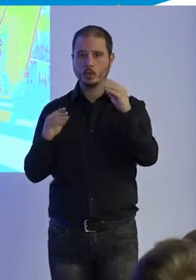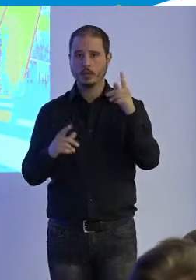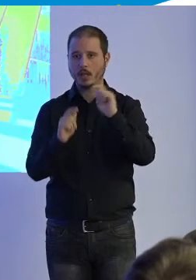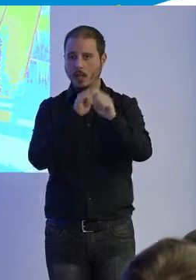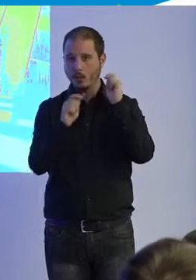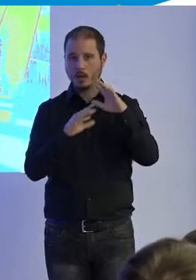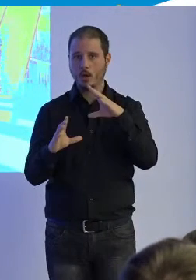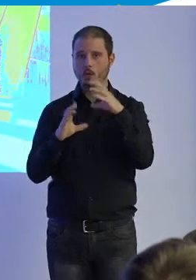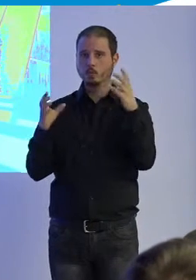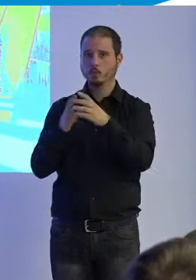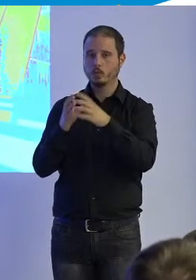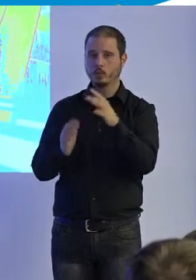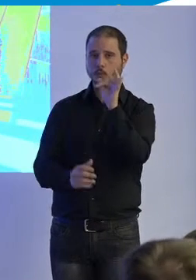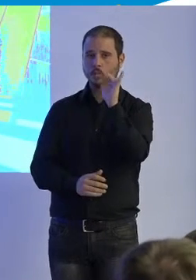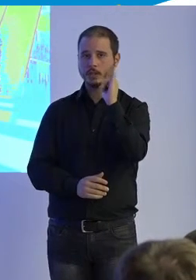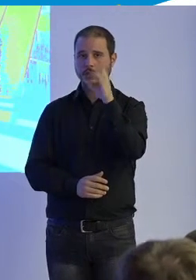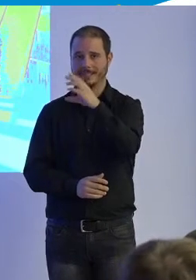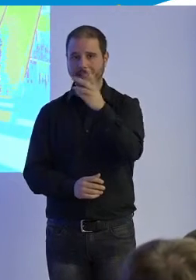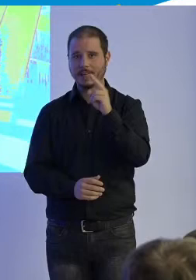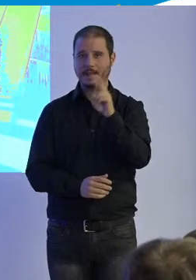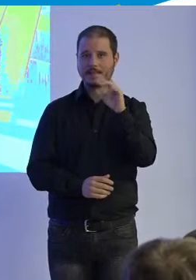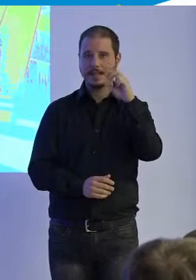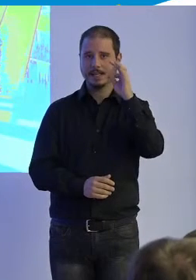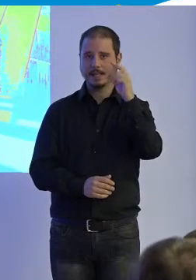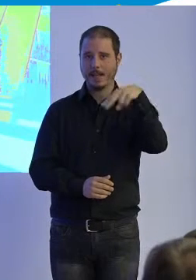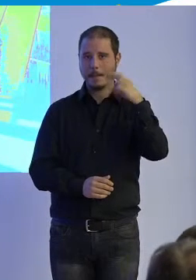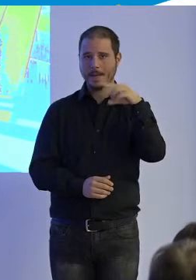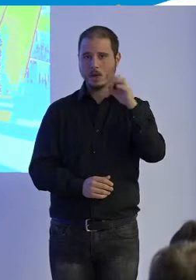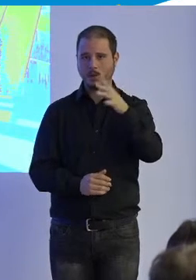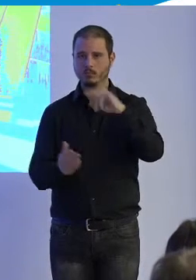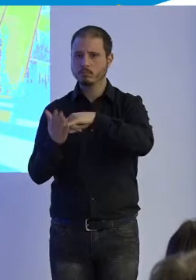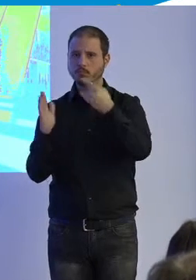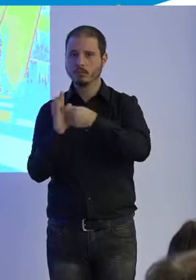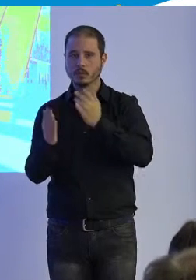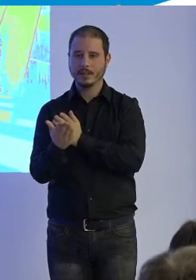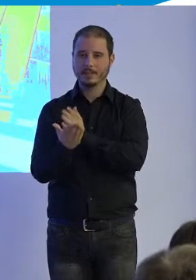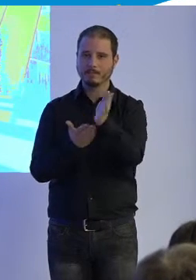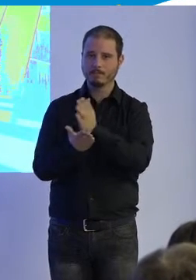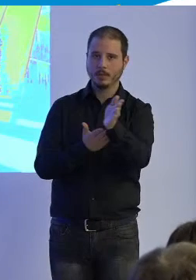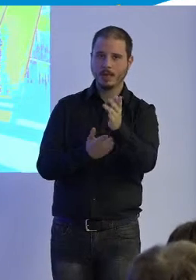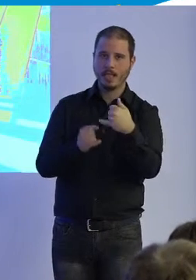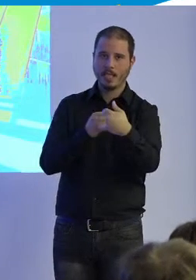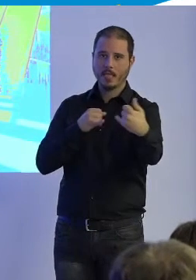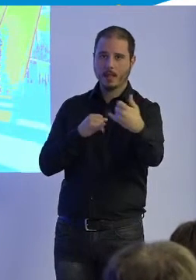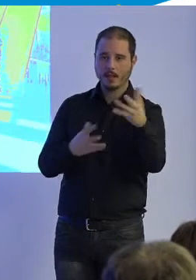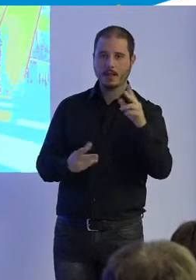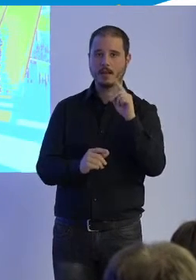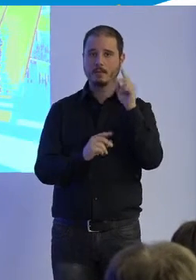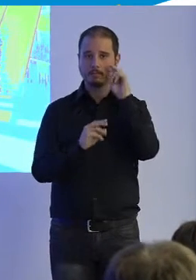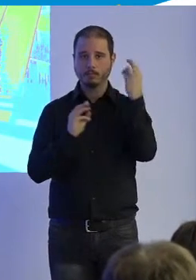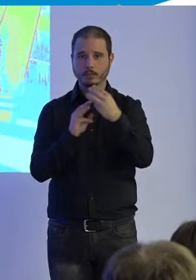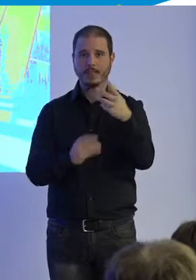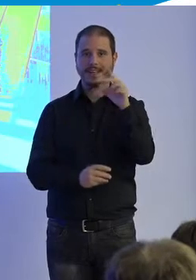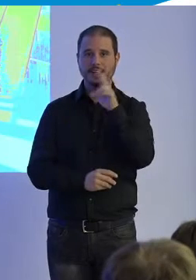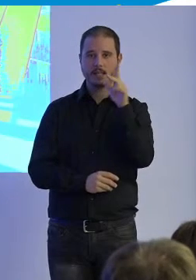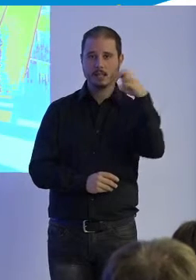tecnologías TICS de Itainnova, donde participa en el desarrollo de diferentes proyectos dentro de las líneas de soluciones inmersivas e interfaces HMI,